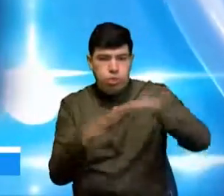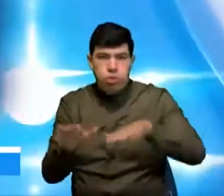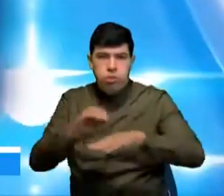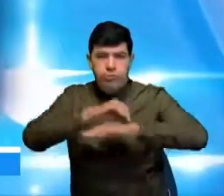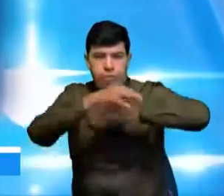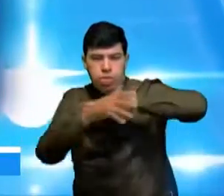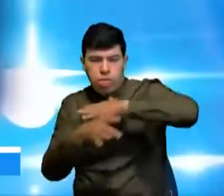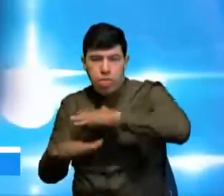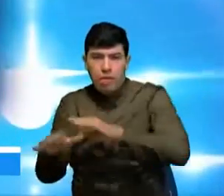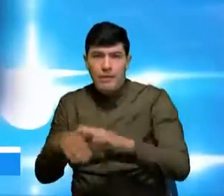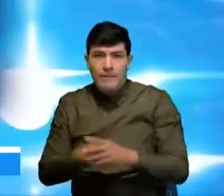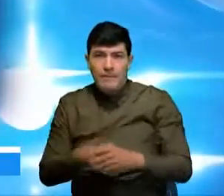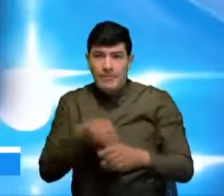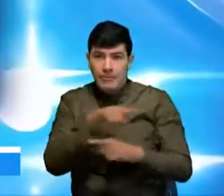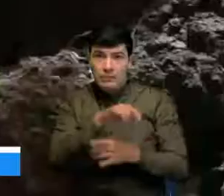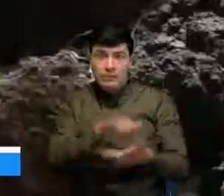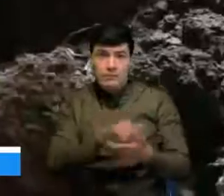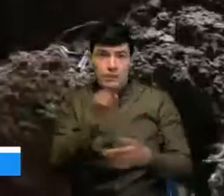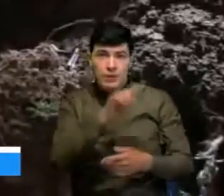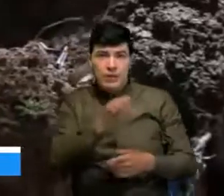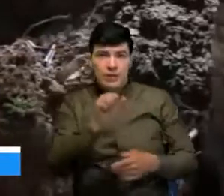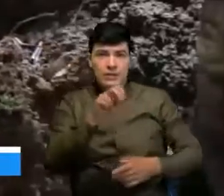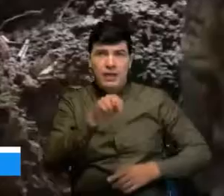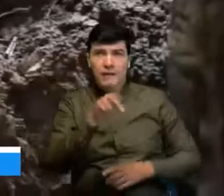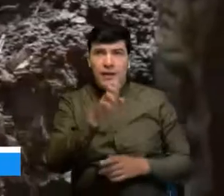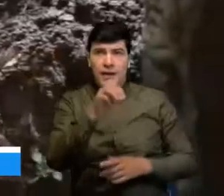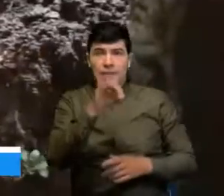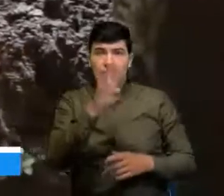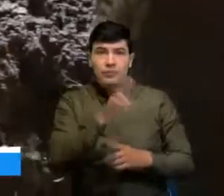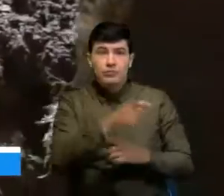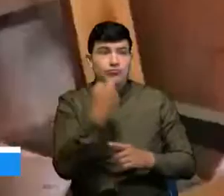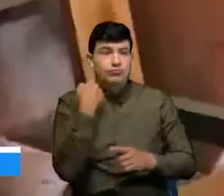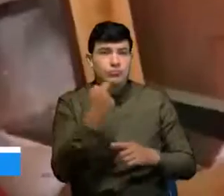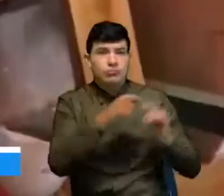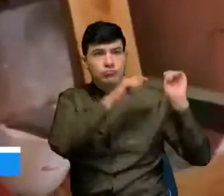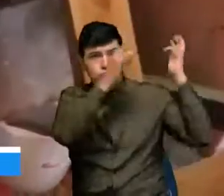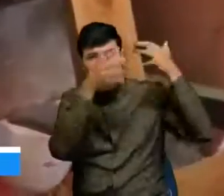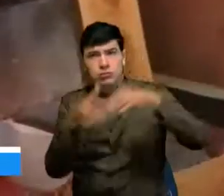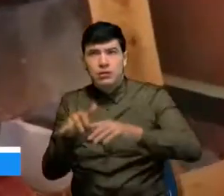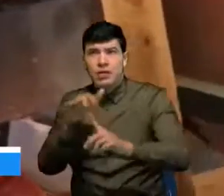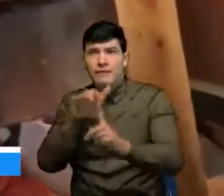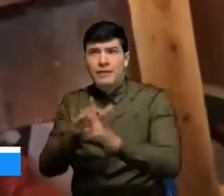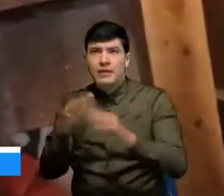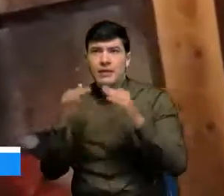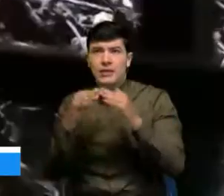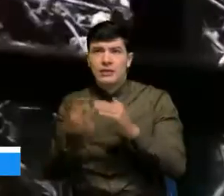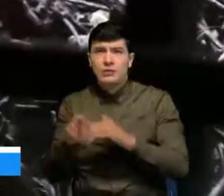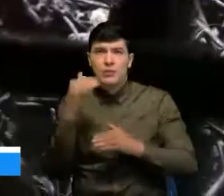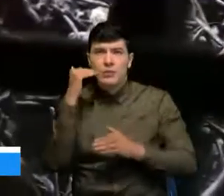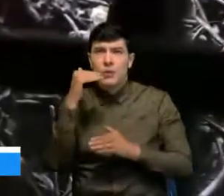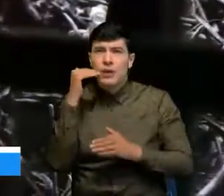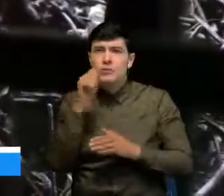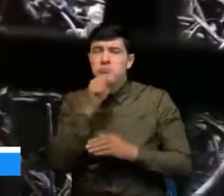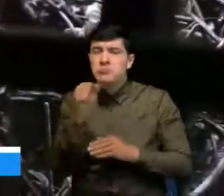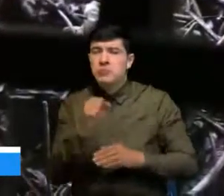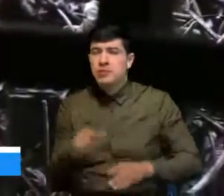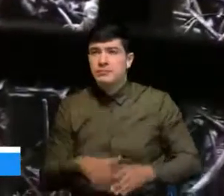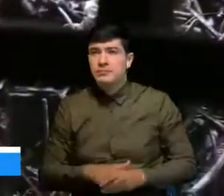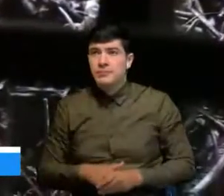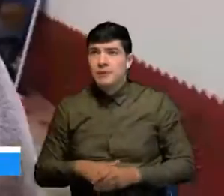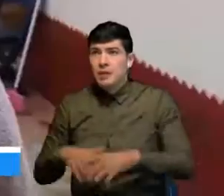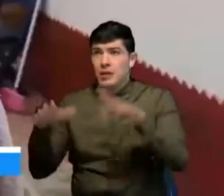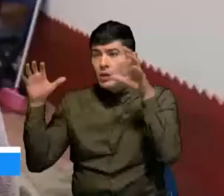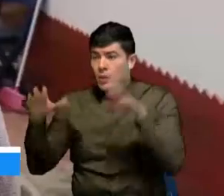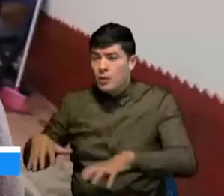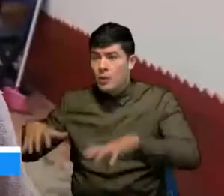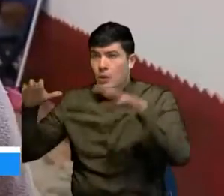en el sector de san fermín en las últimas horas un muro se desplomó cayendo sobre la vivienda de una mujer de la tercera edad llovió tanto